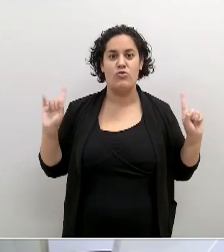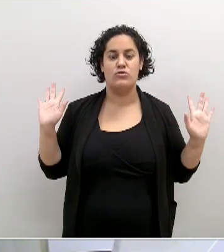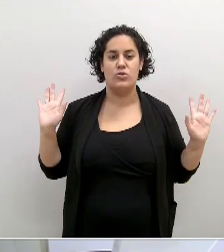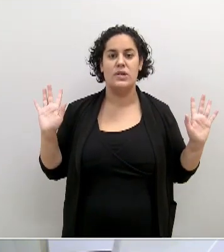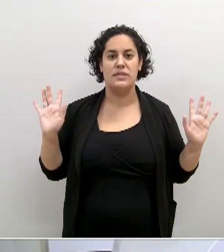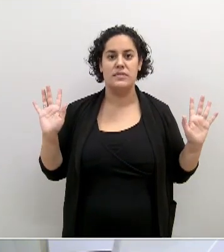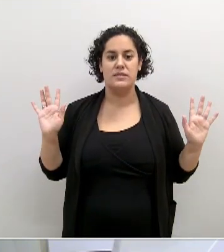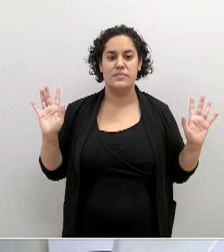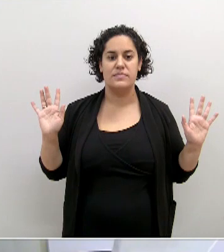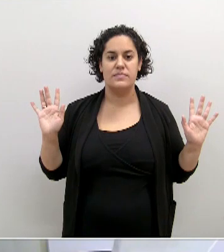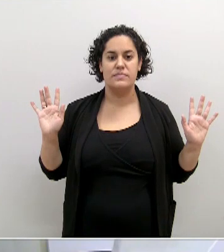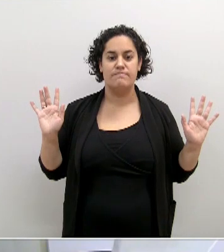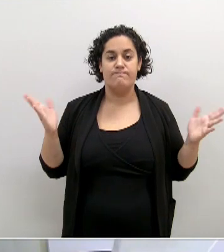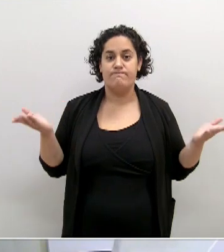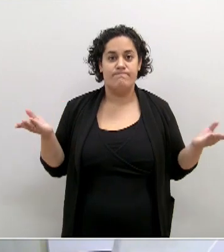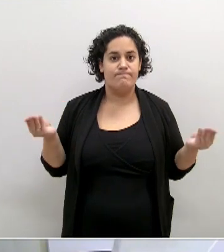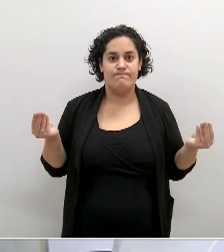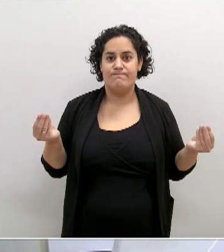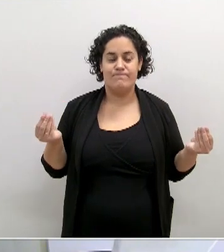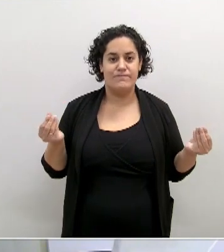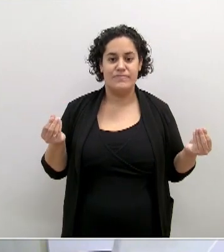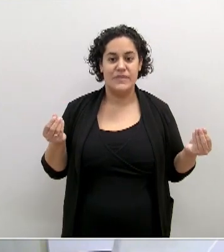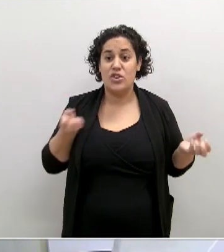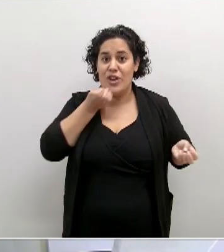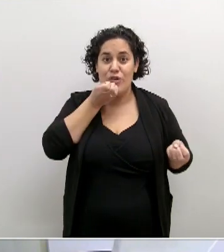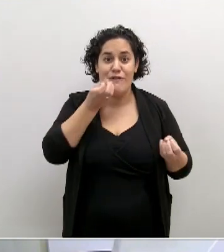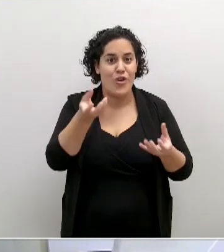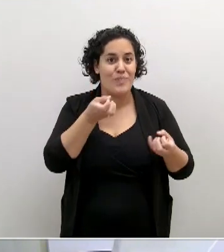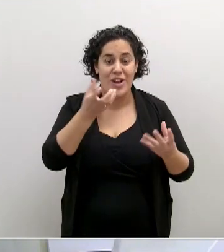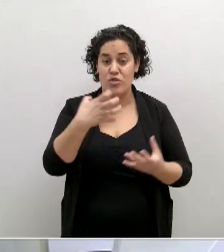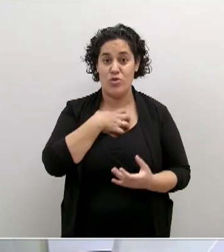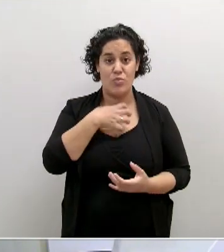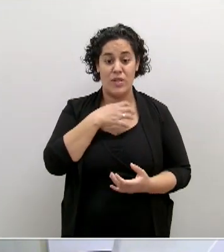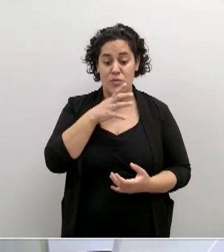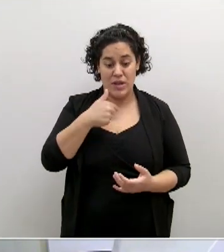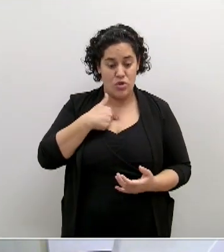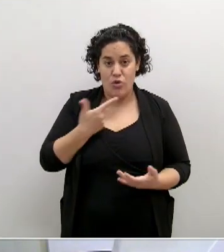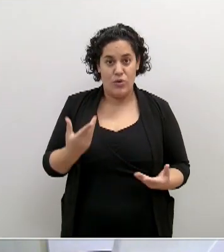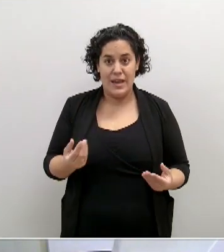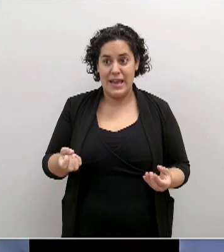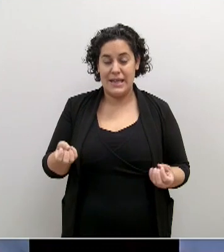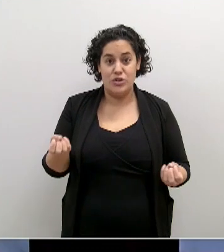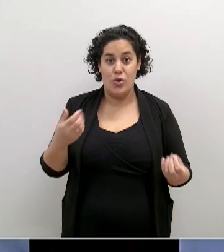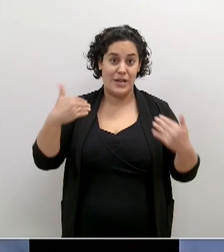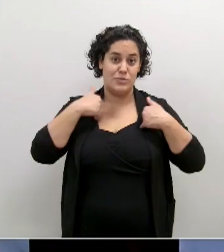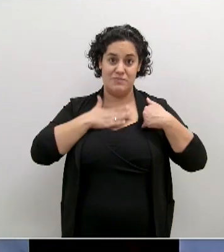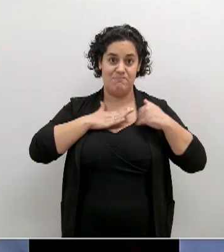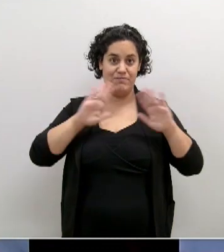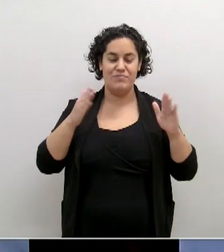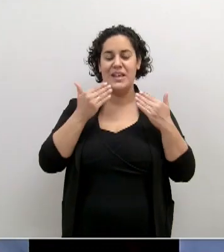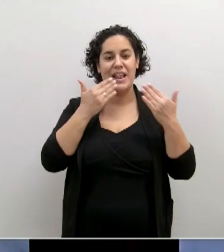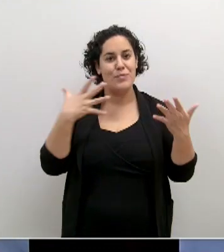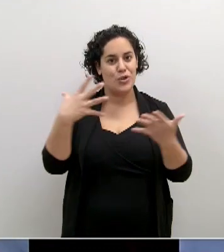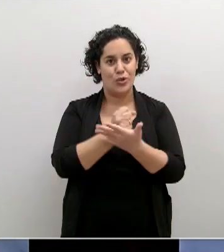aunque, bueno, no puedo informar de eso porque no está en mi responsabilidad. Gracias, doctor.